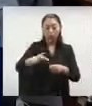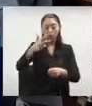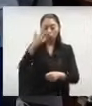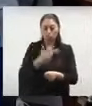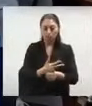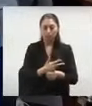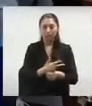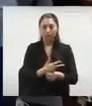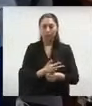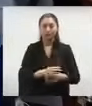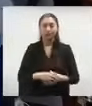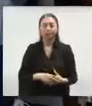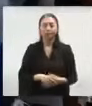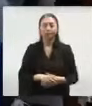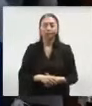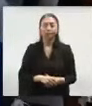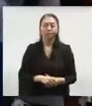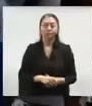Guatemala.